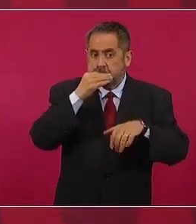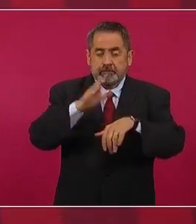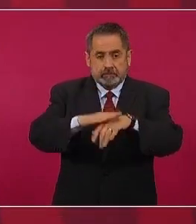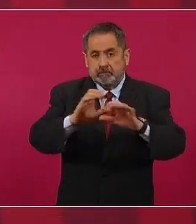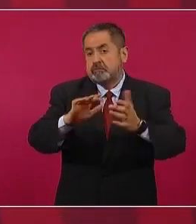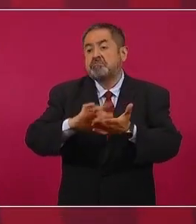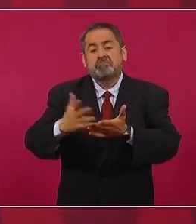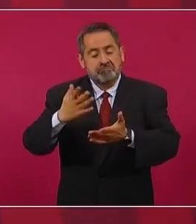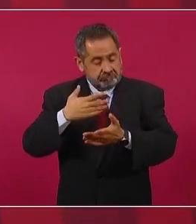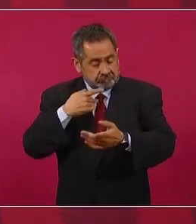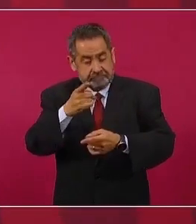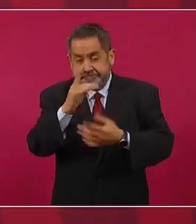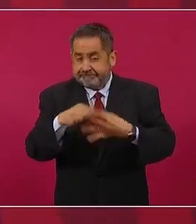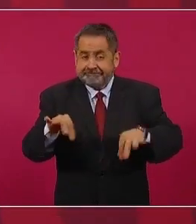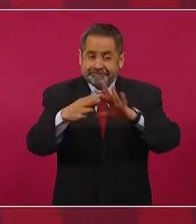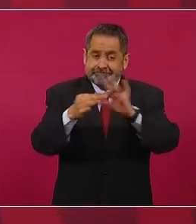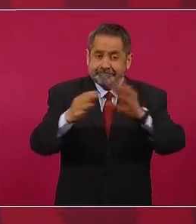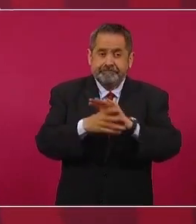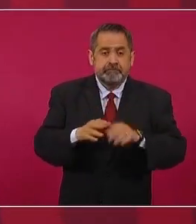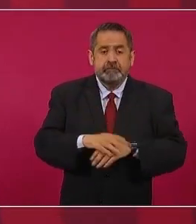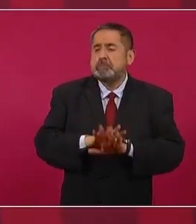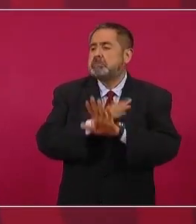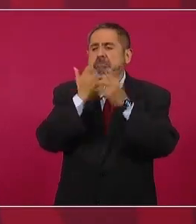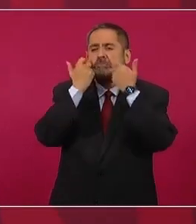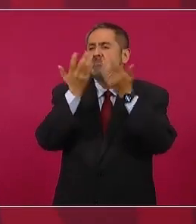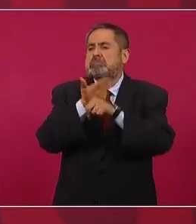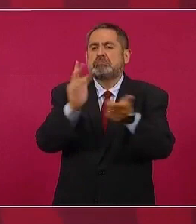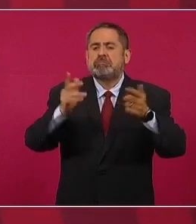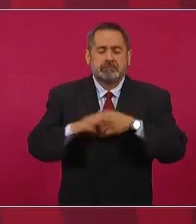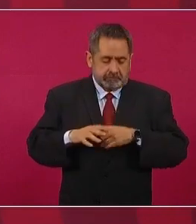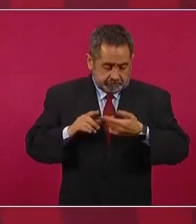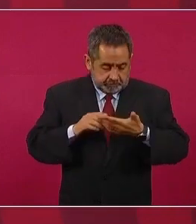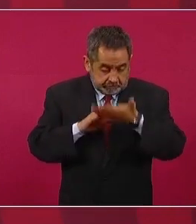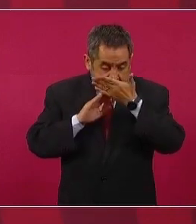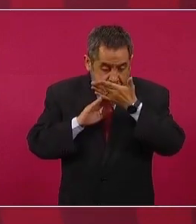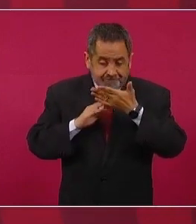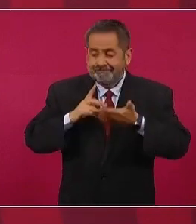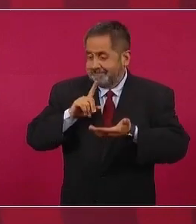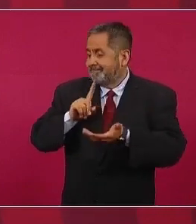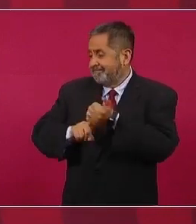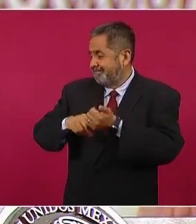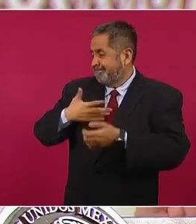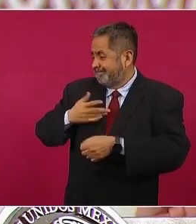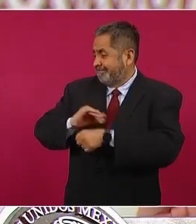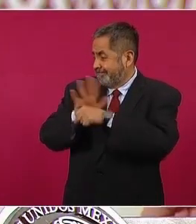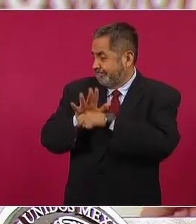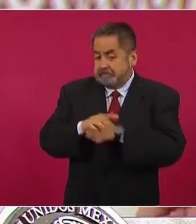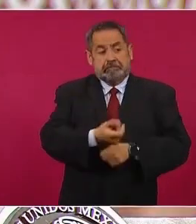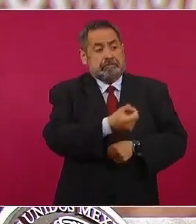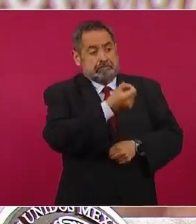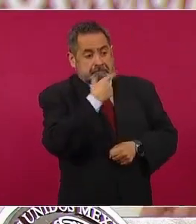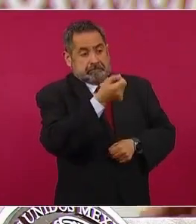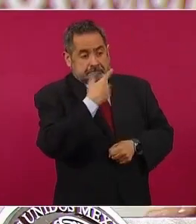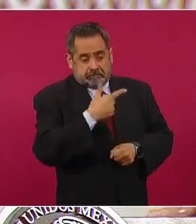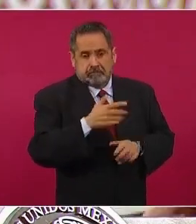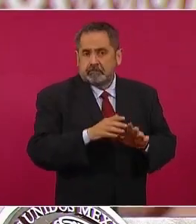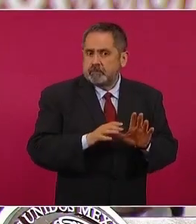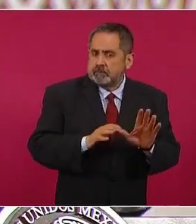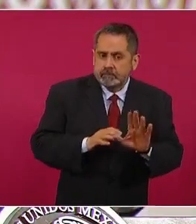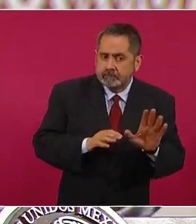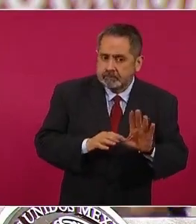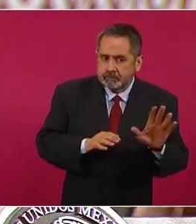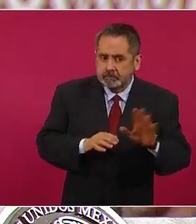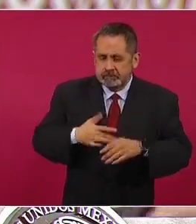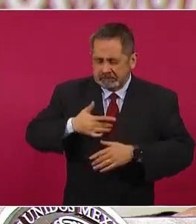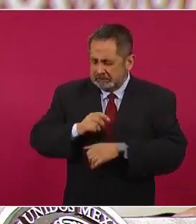gracias por la pregunta, destacarlo. No es que cualquier persona que salga positivo a la prueba o que tenga síntomas leves lo debe tomar. De hecho,